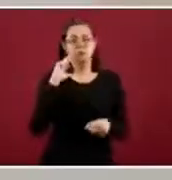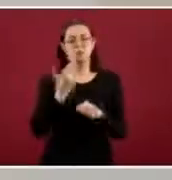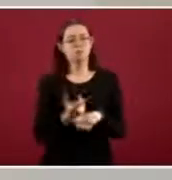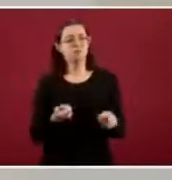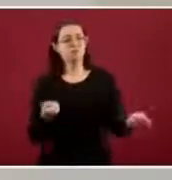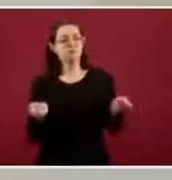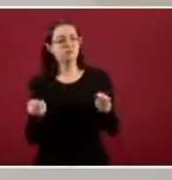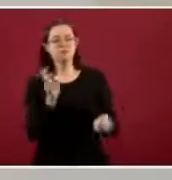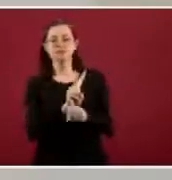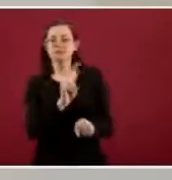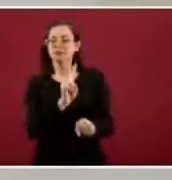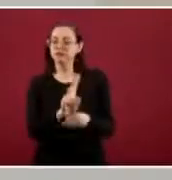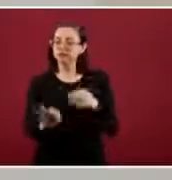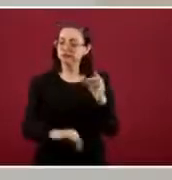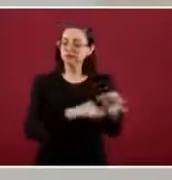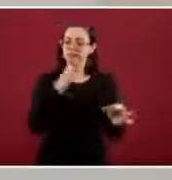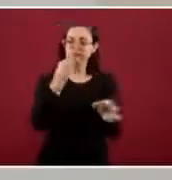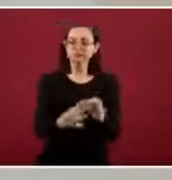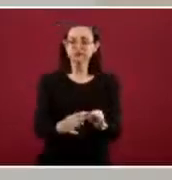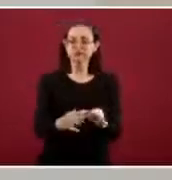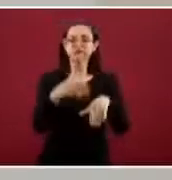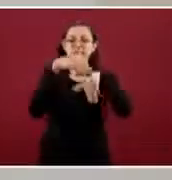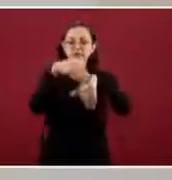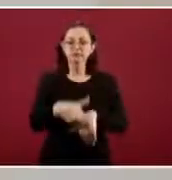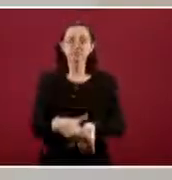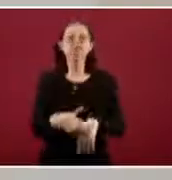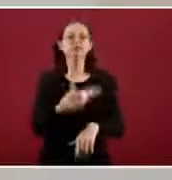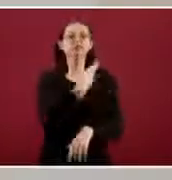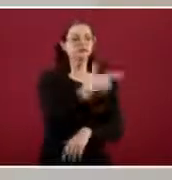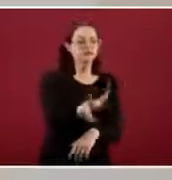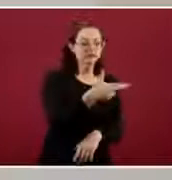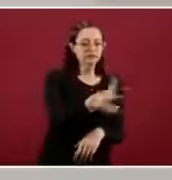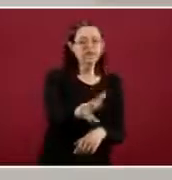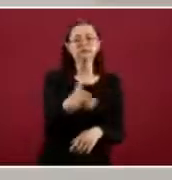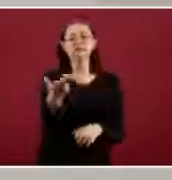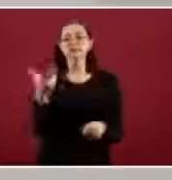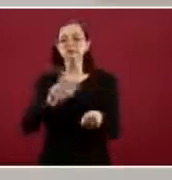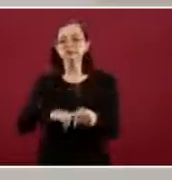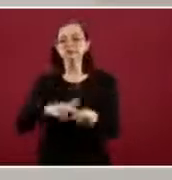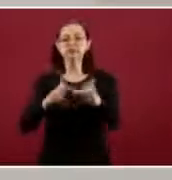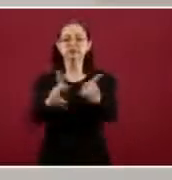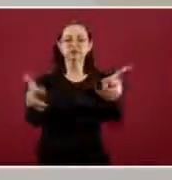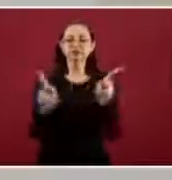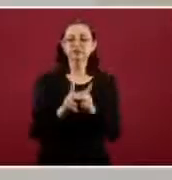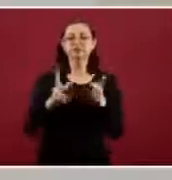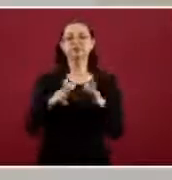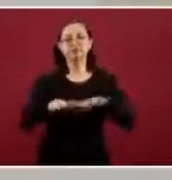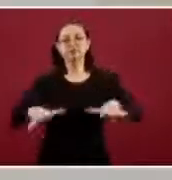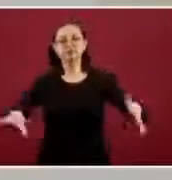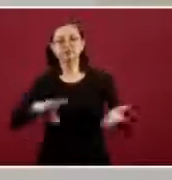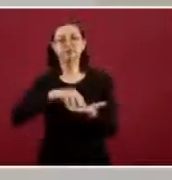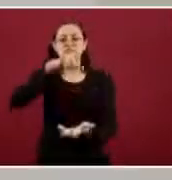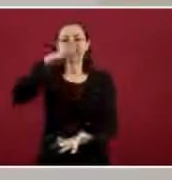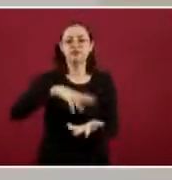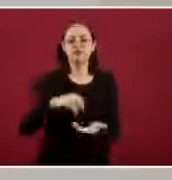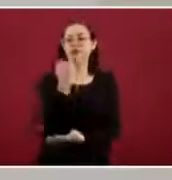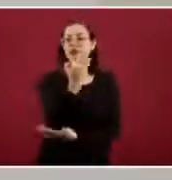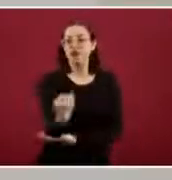también cumplan la medida. Estos espacios públicos, restaurantes, hoteles, plazas, playas,